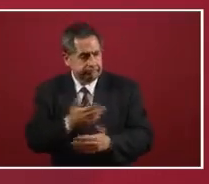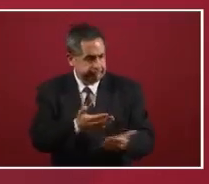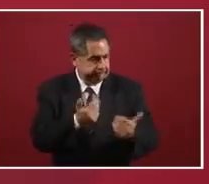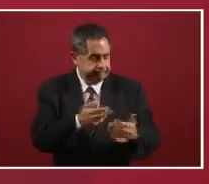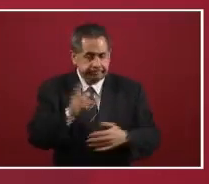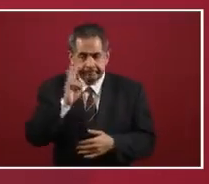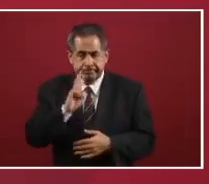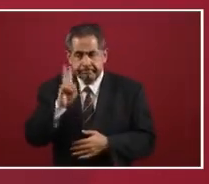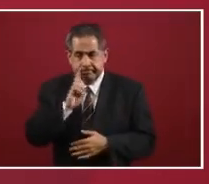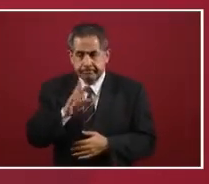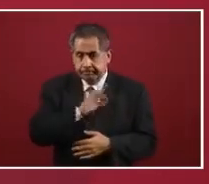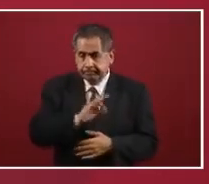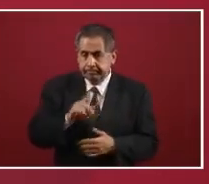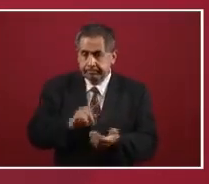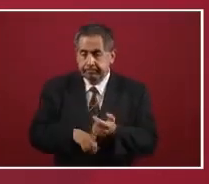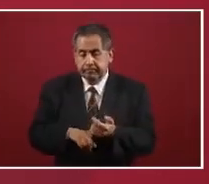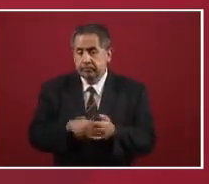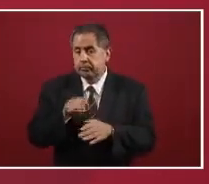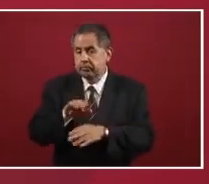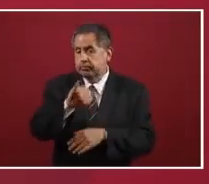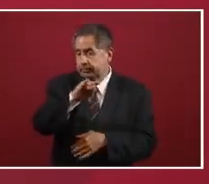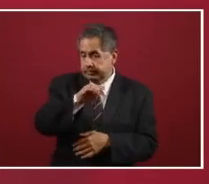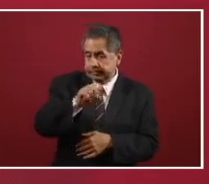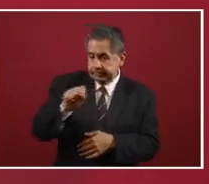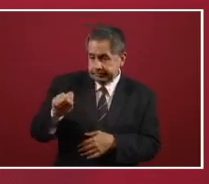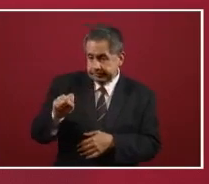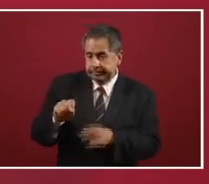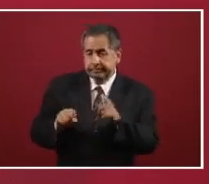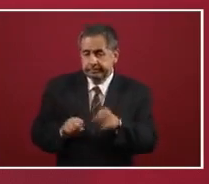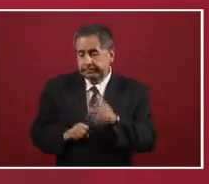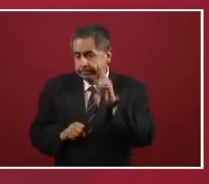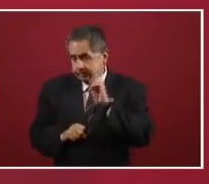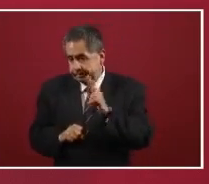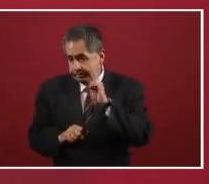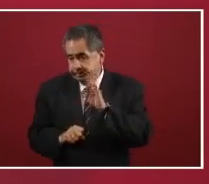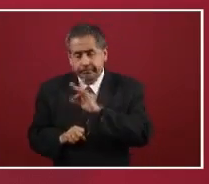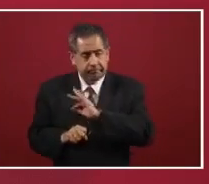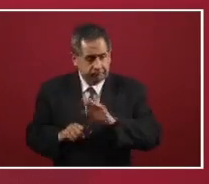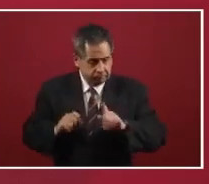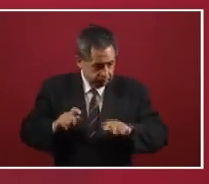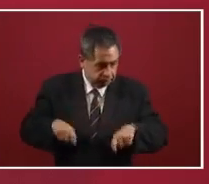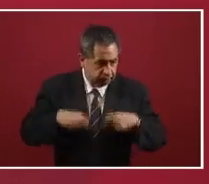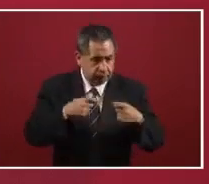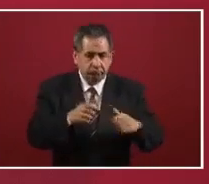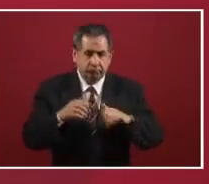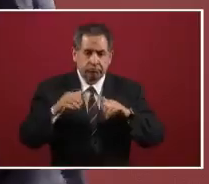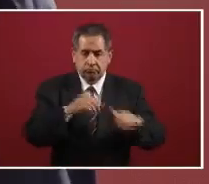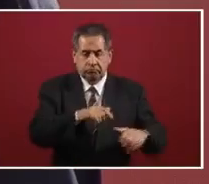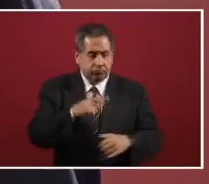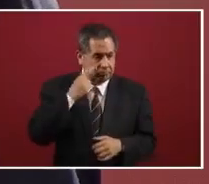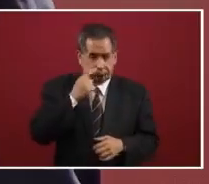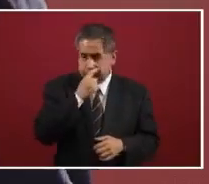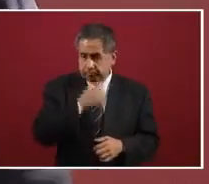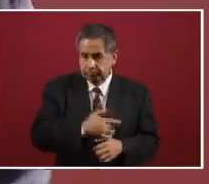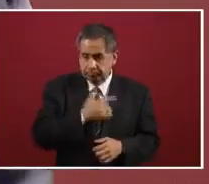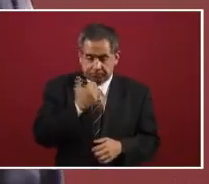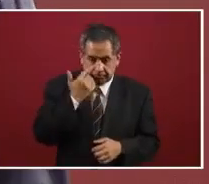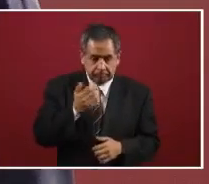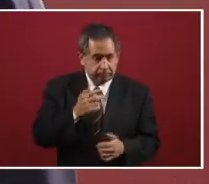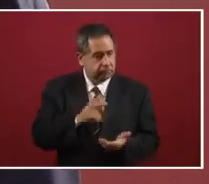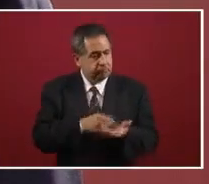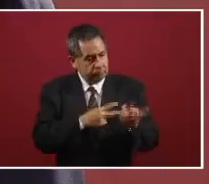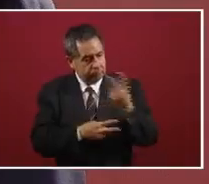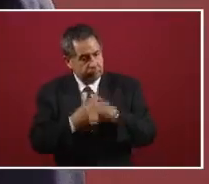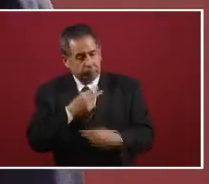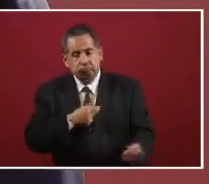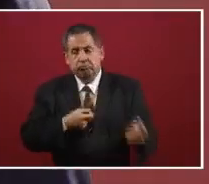viendo, en el caso del Seguro Social, de que puedan los que lo deseen